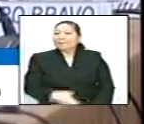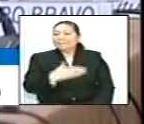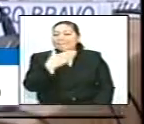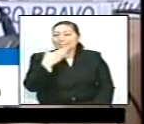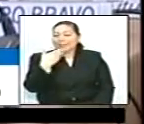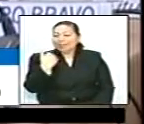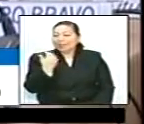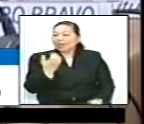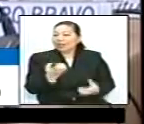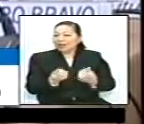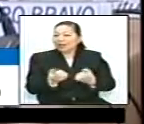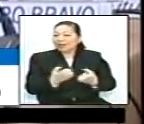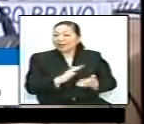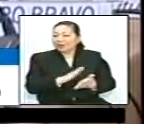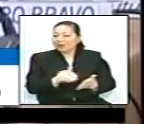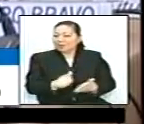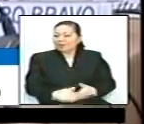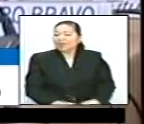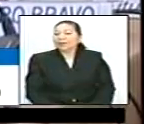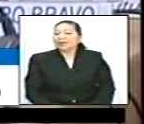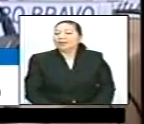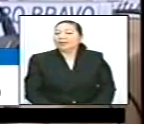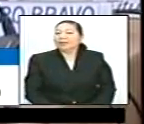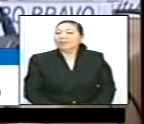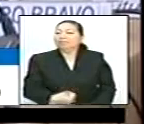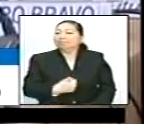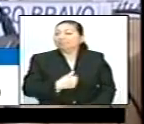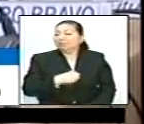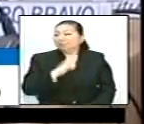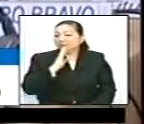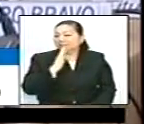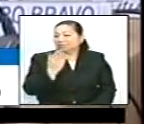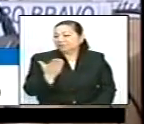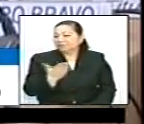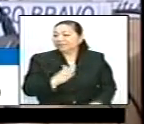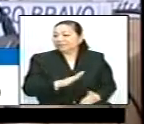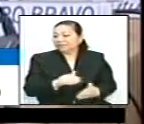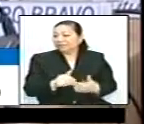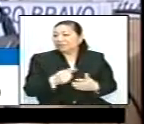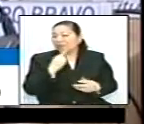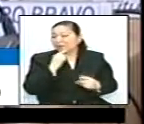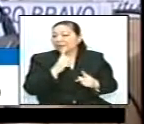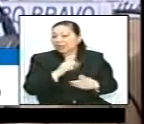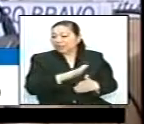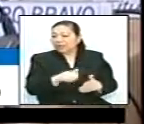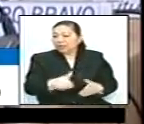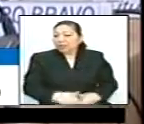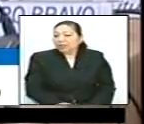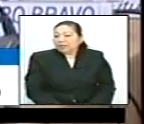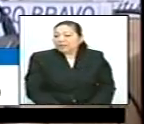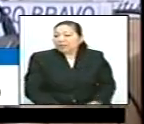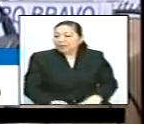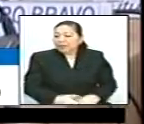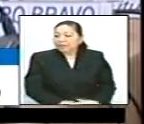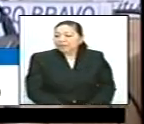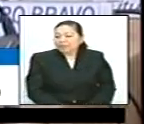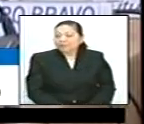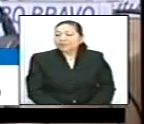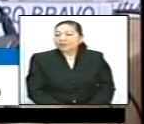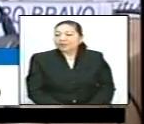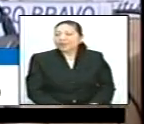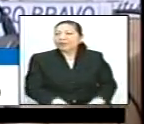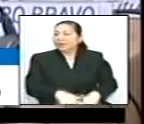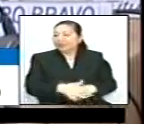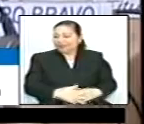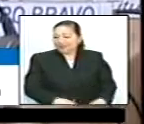los aspectos económicos. Creo que sus propias palabras lo reconocen así. Entonces, una pregunta muy concreta le quiero hacer.